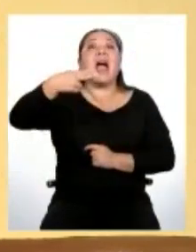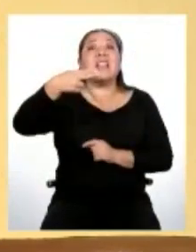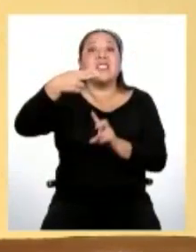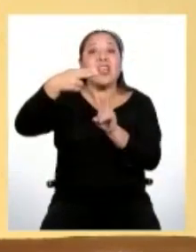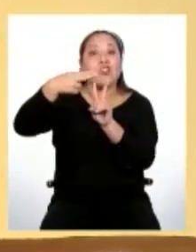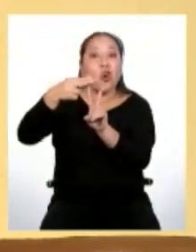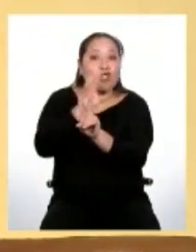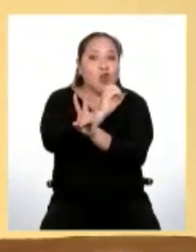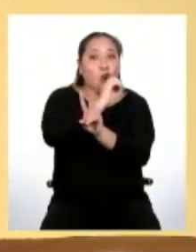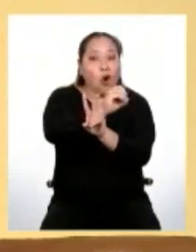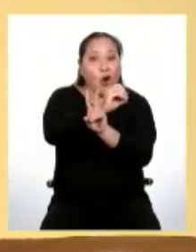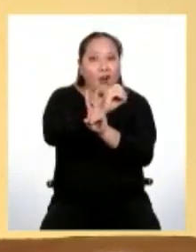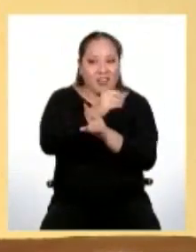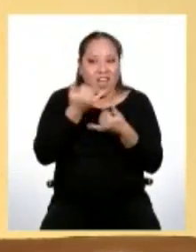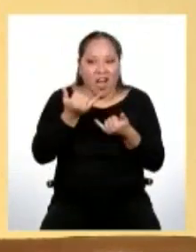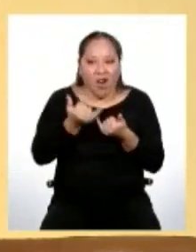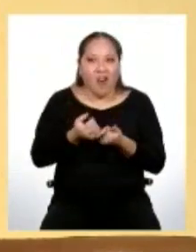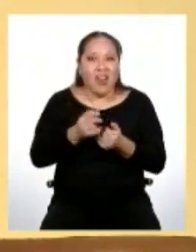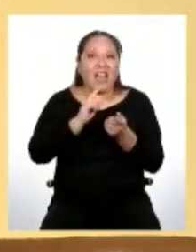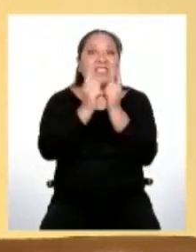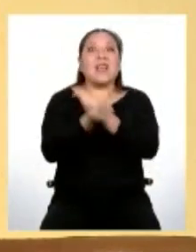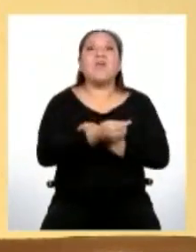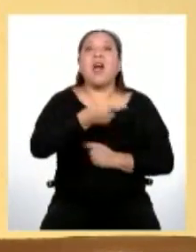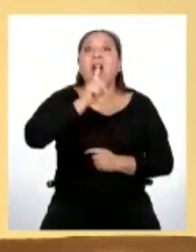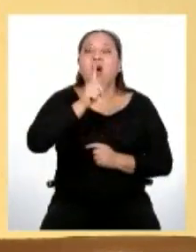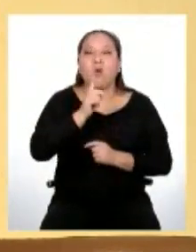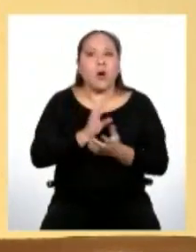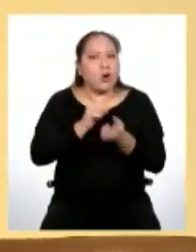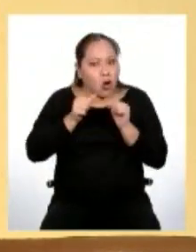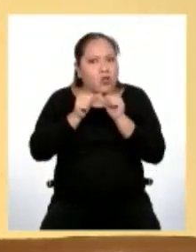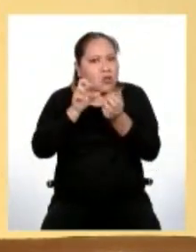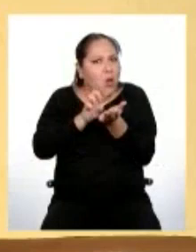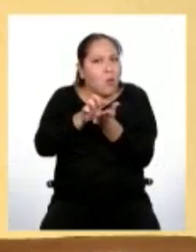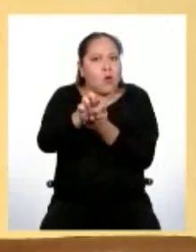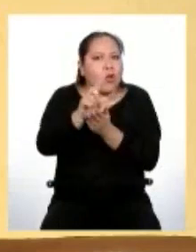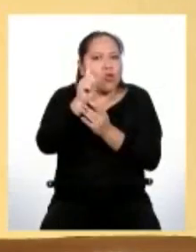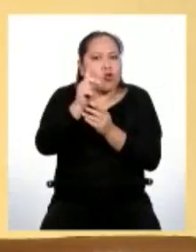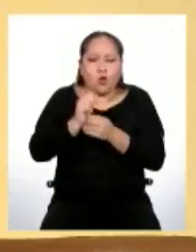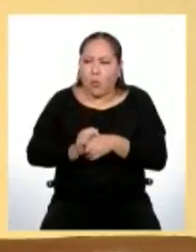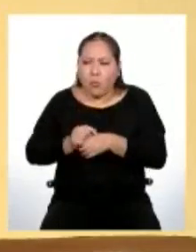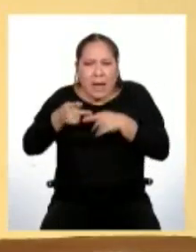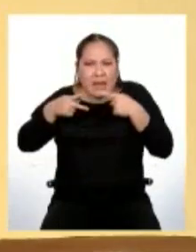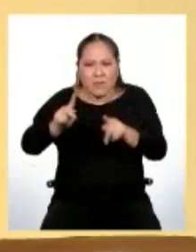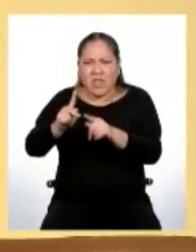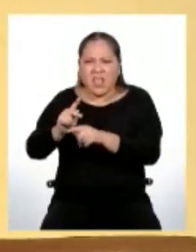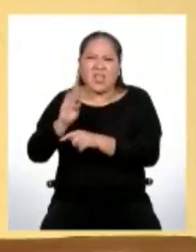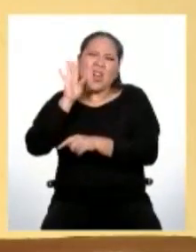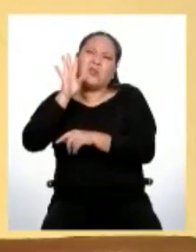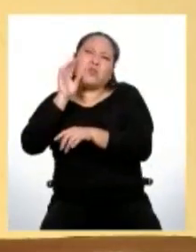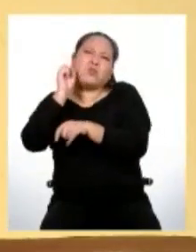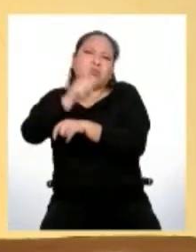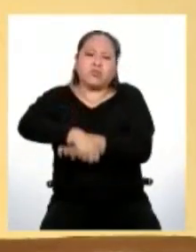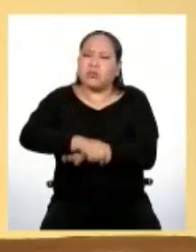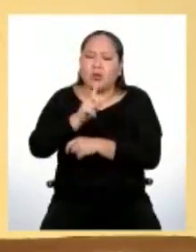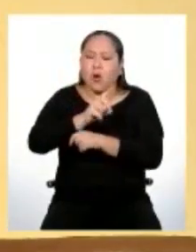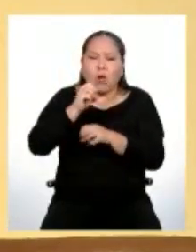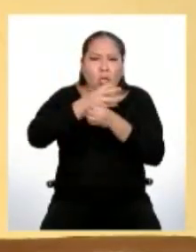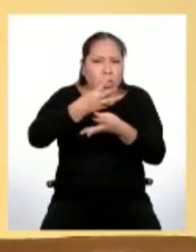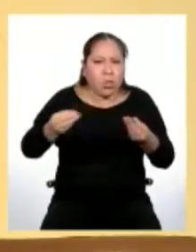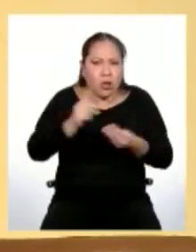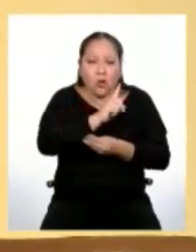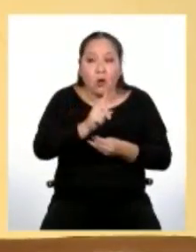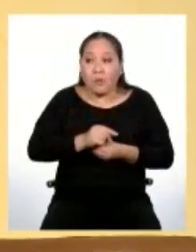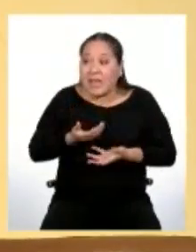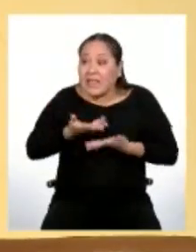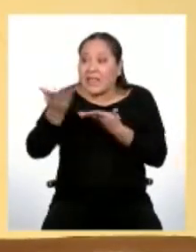el planeta espera por ti. Mantente pura, no permitas que la contaminación te destruya. Llega a todos los seres de este planeta